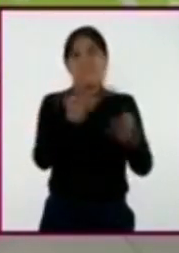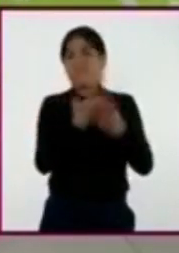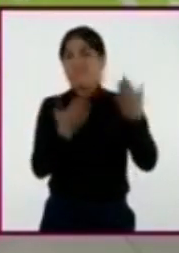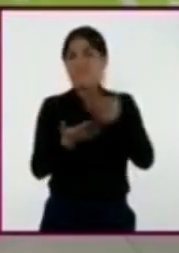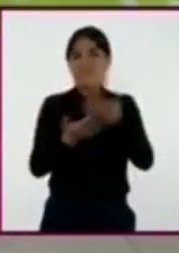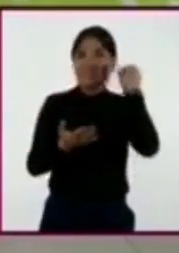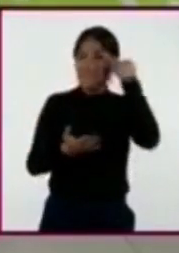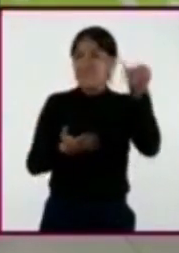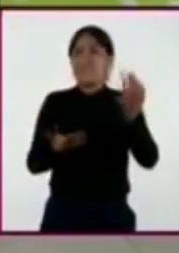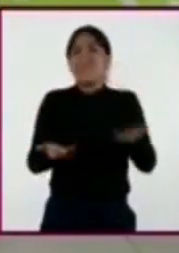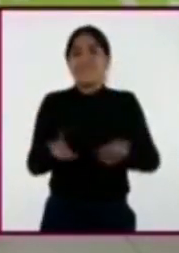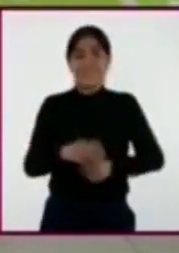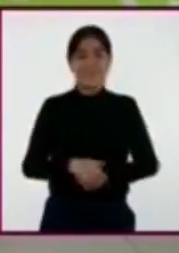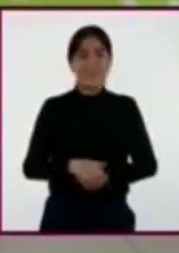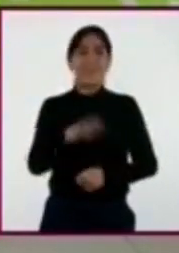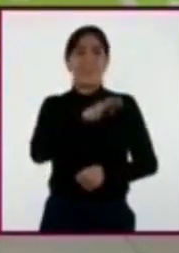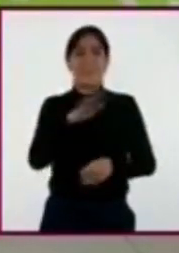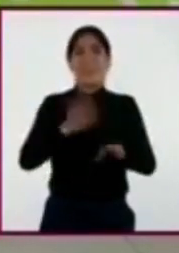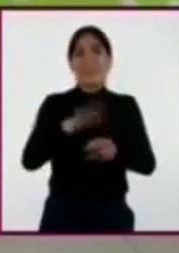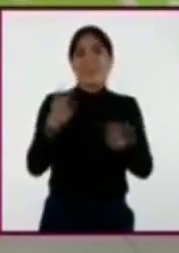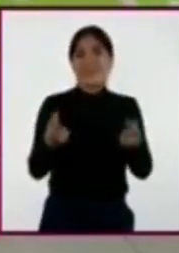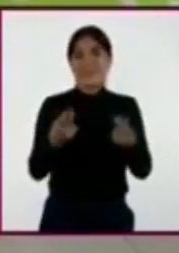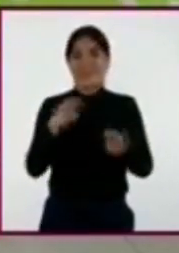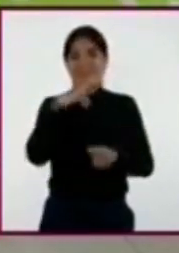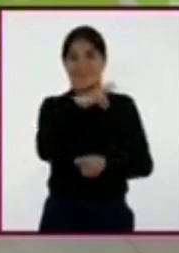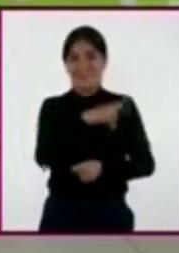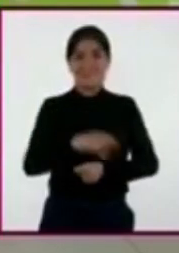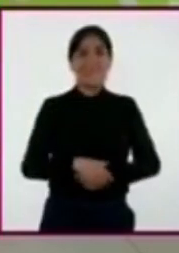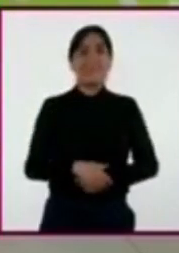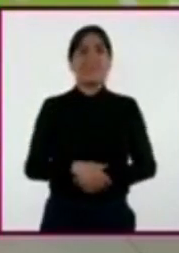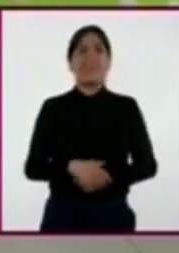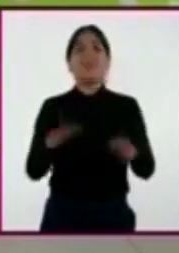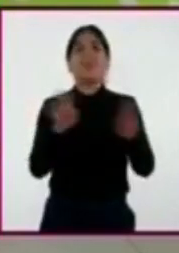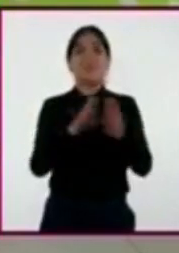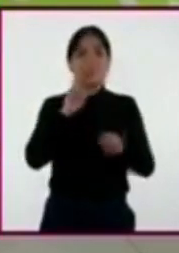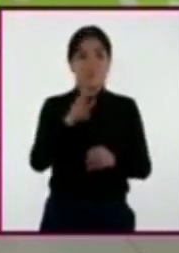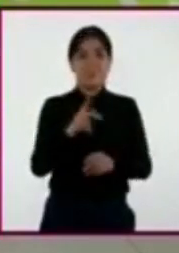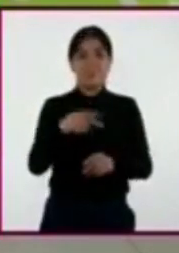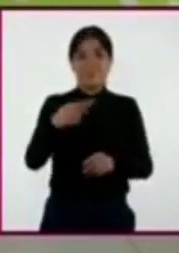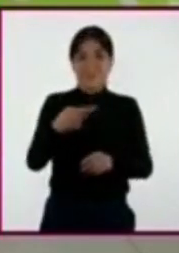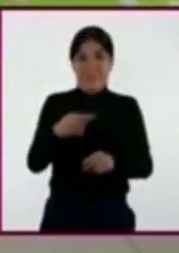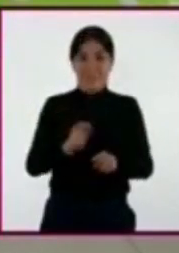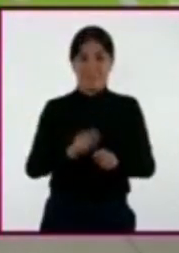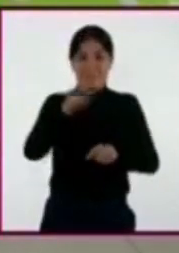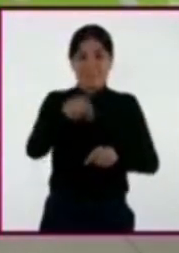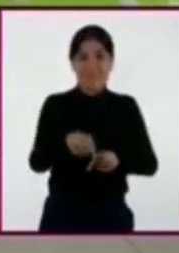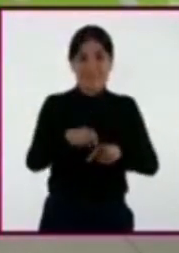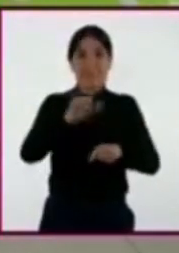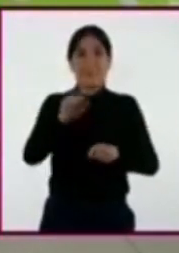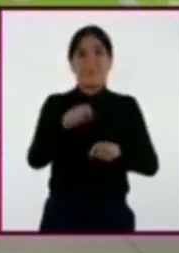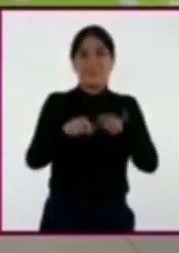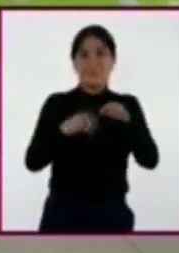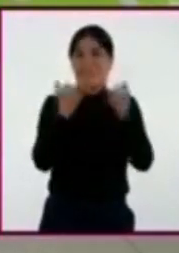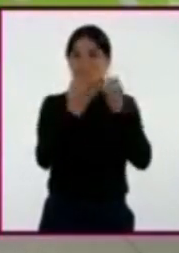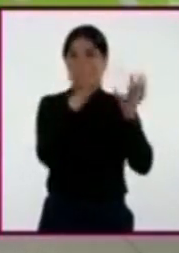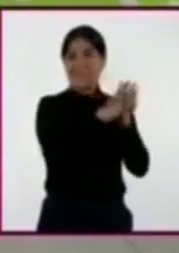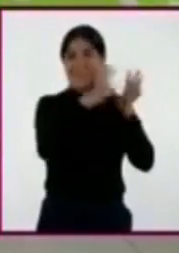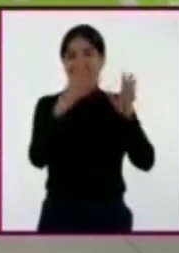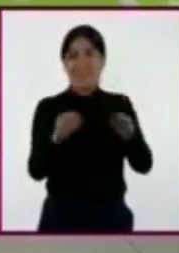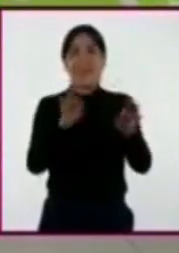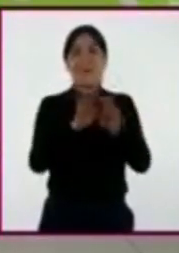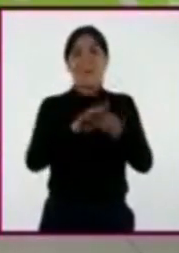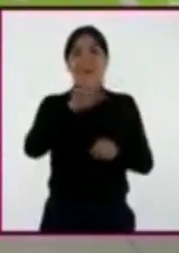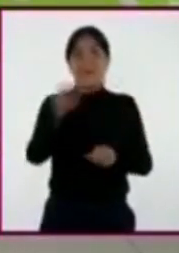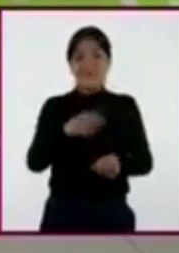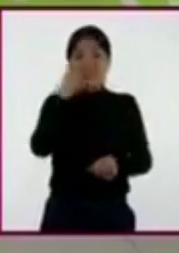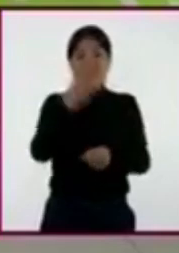le pueden poner? ¿Podemos hacerlo más ágil? Colocando un pie hacia adelante, lo sigue el otro y después regresamos. Y al momento que vamos por